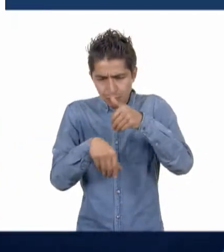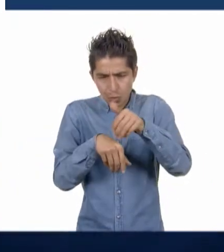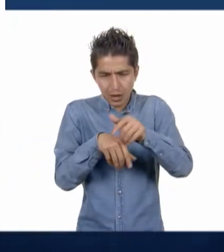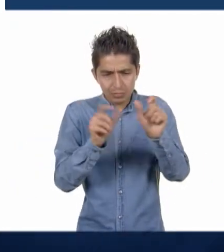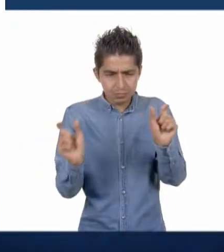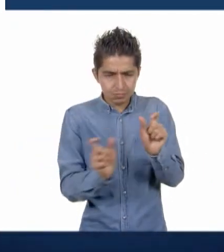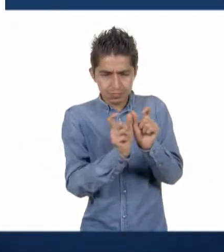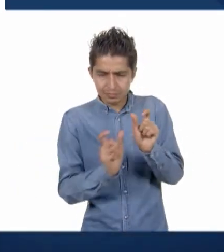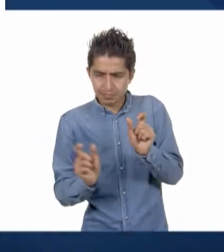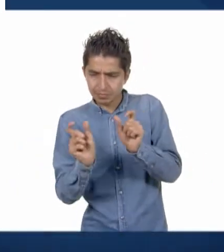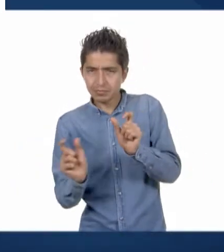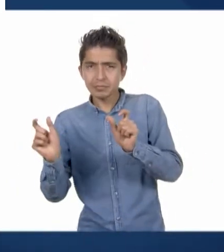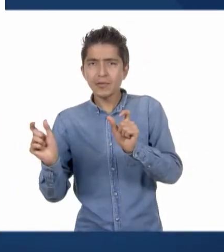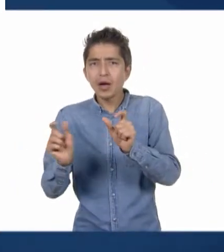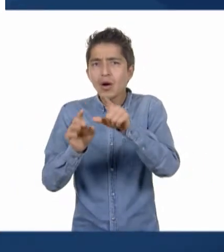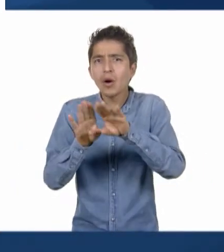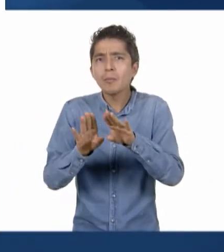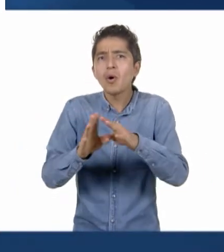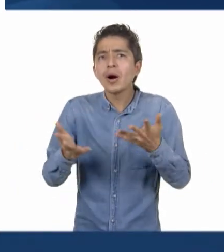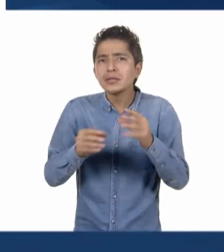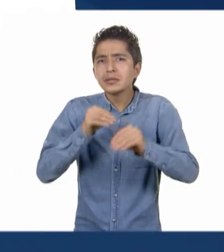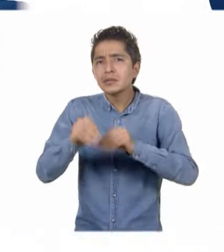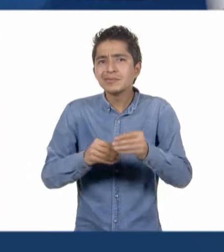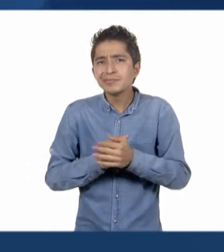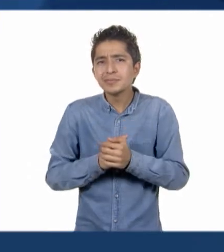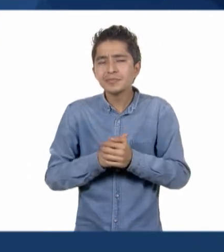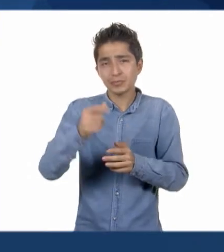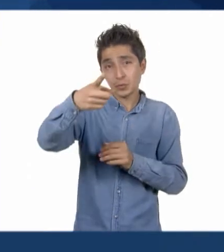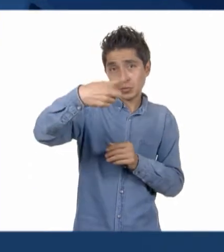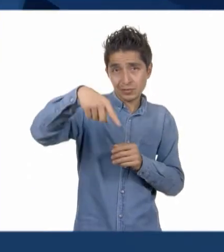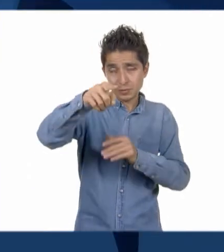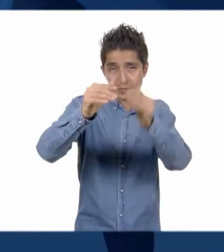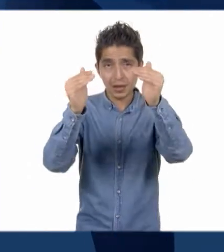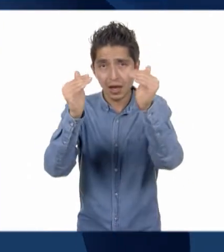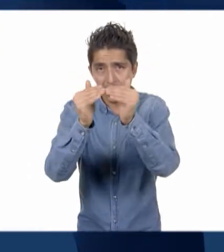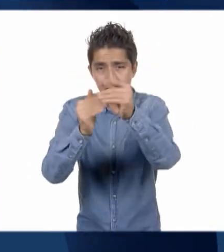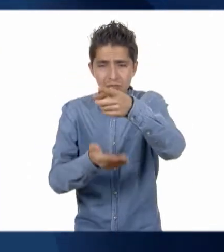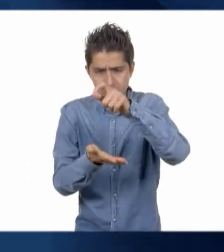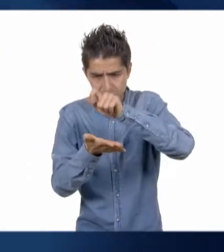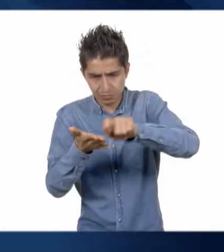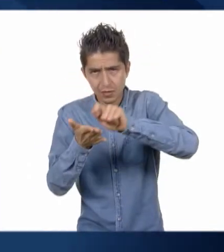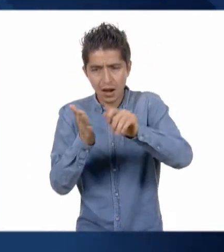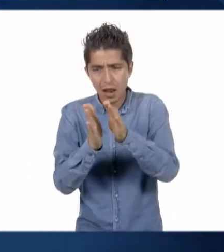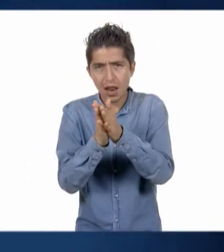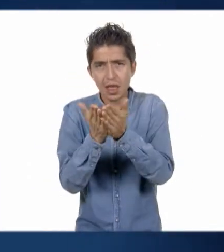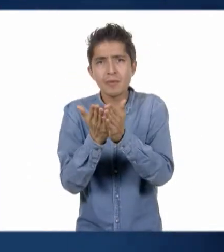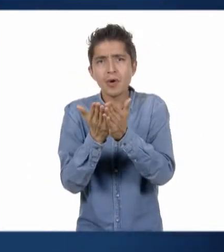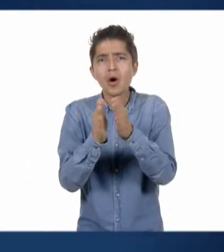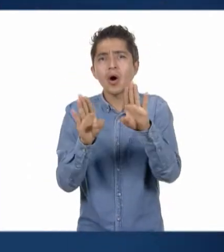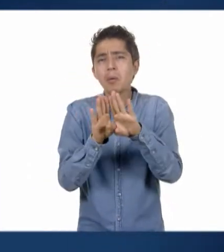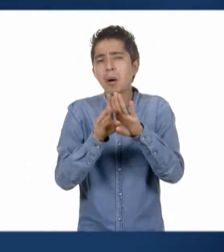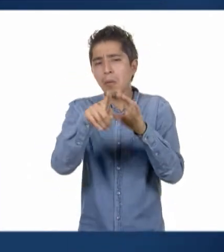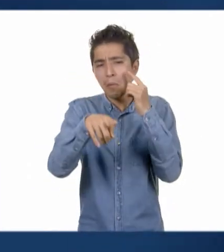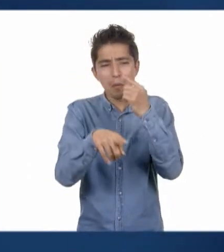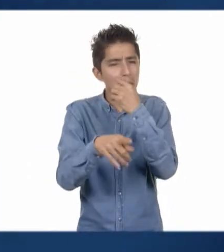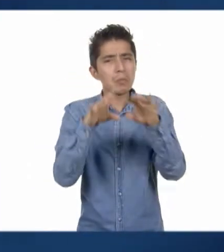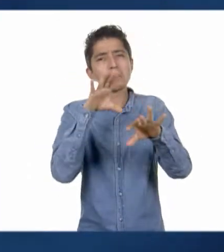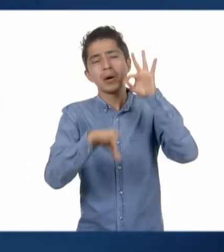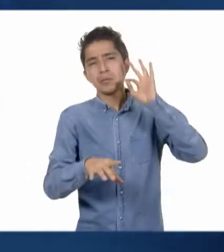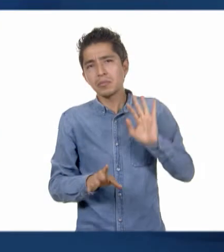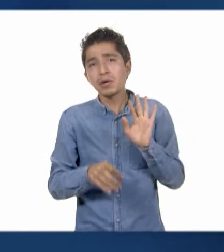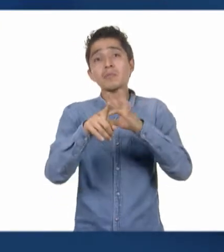cada una de las rectas? Ustedes allá en casa, por favor, escríbalos en su libro como elijan. Si les es